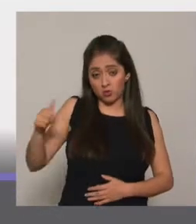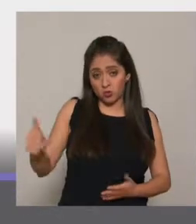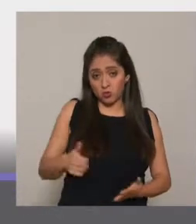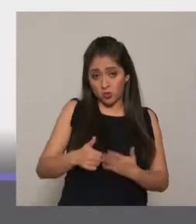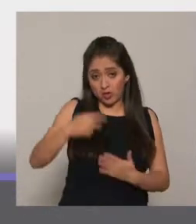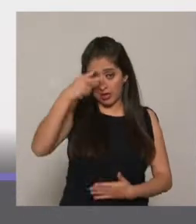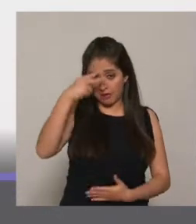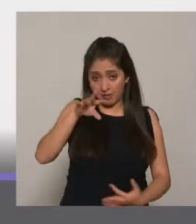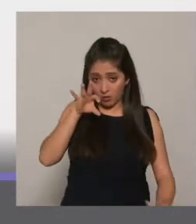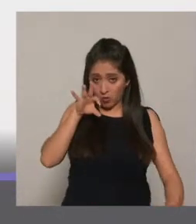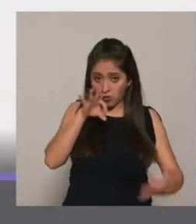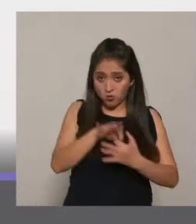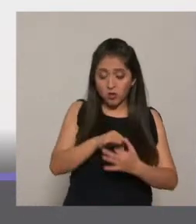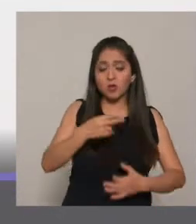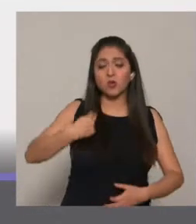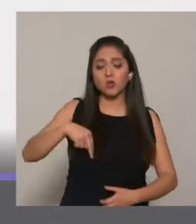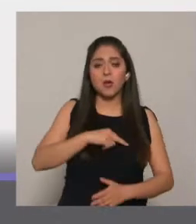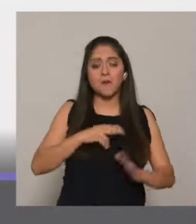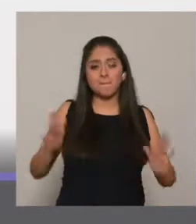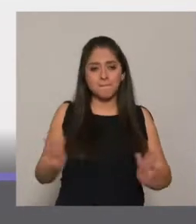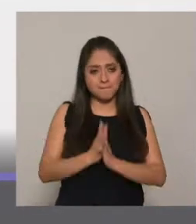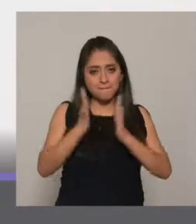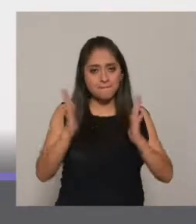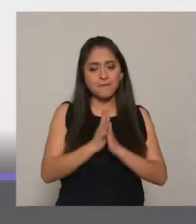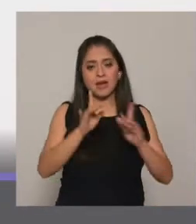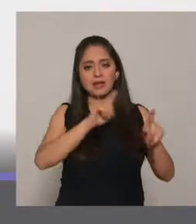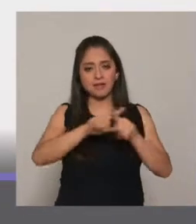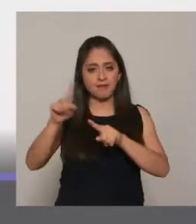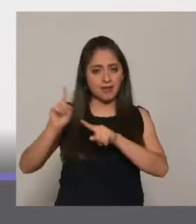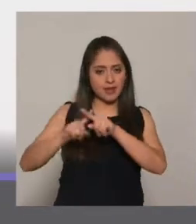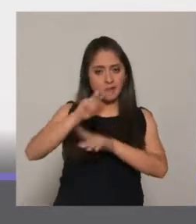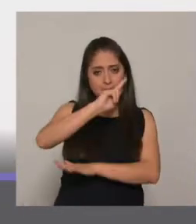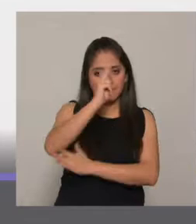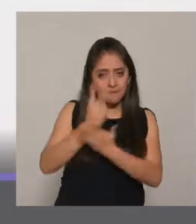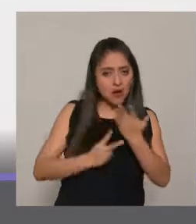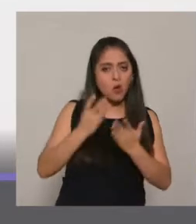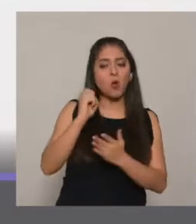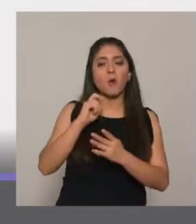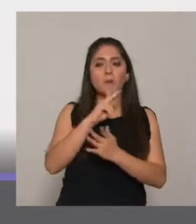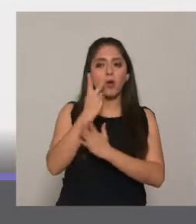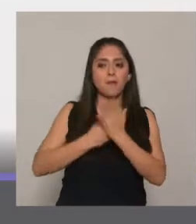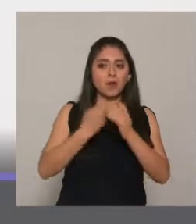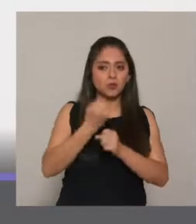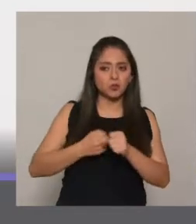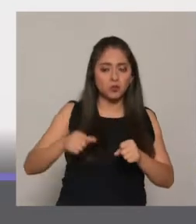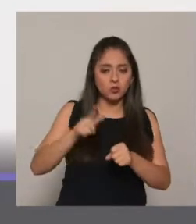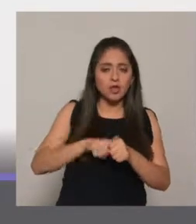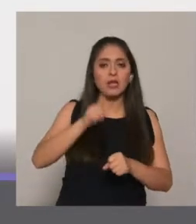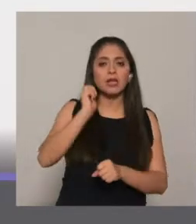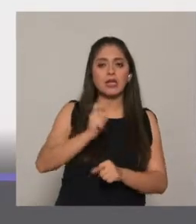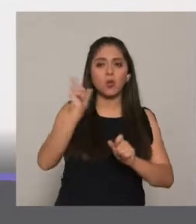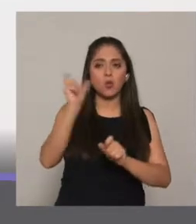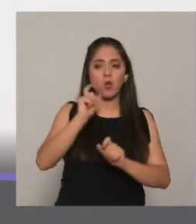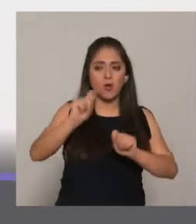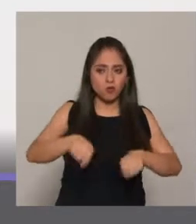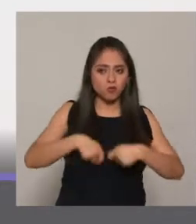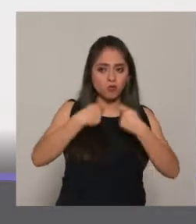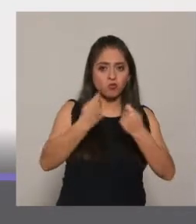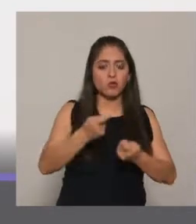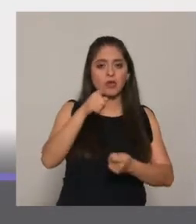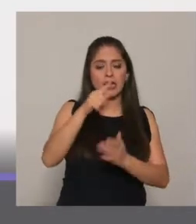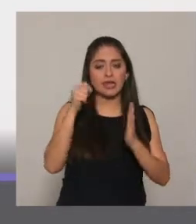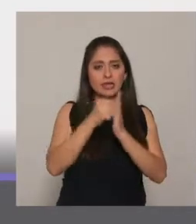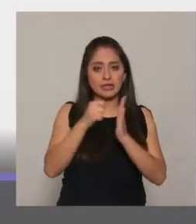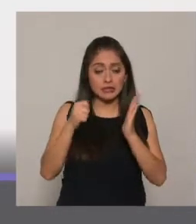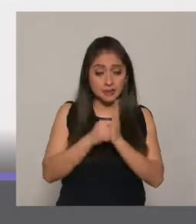en muchos planes, en muchos programas sociales. Por ejemplo, el programa de testamentos, que justo acaba de